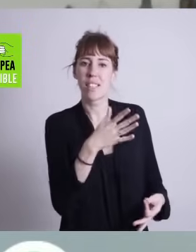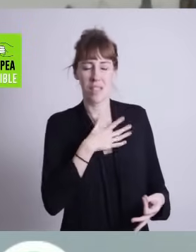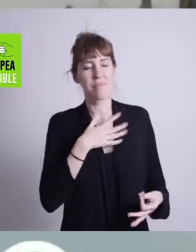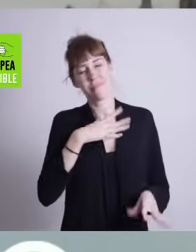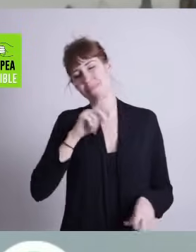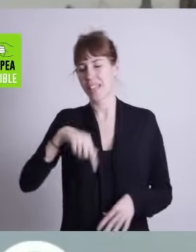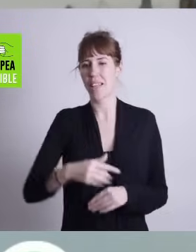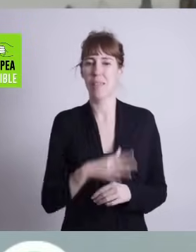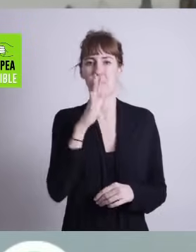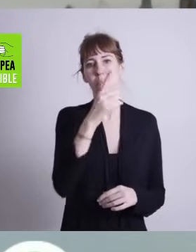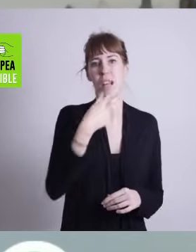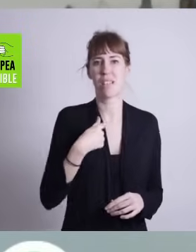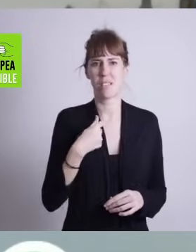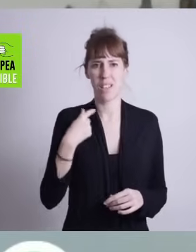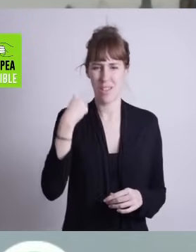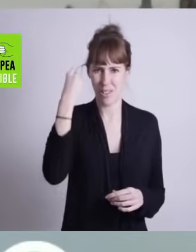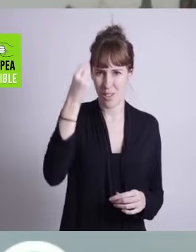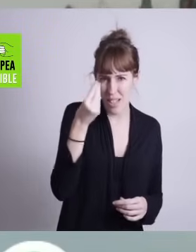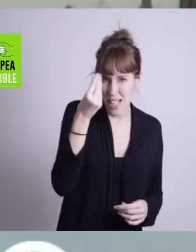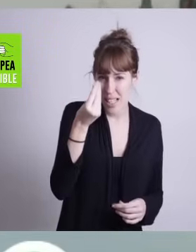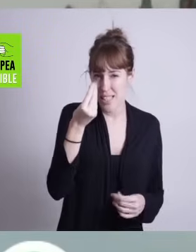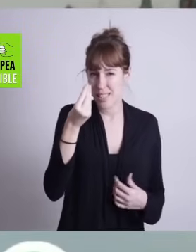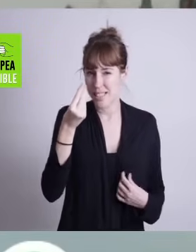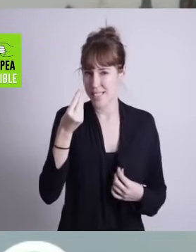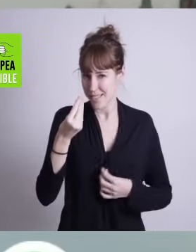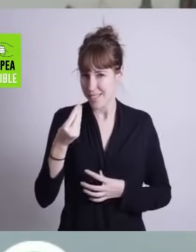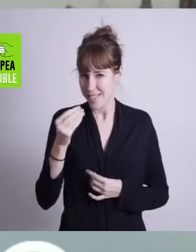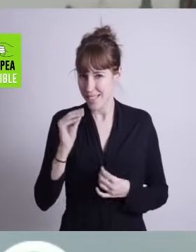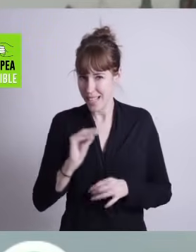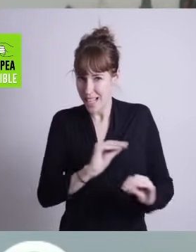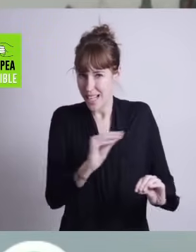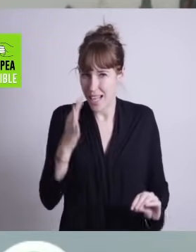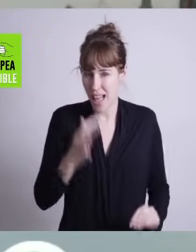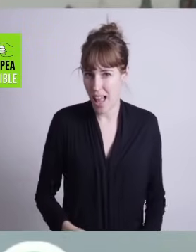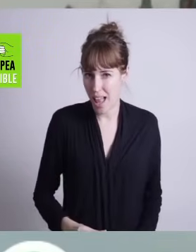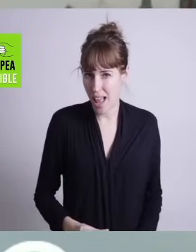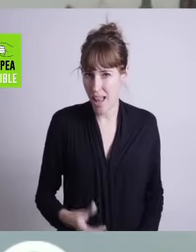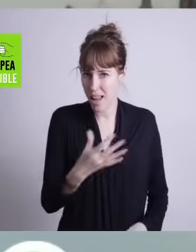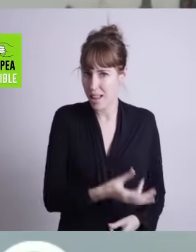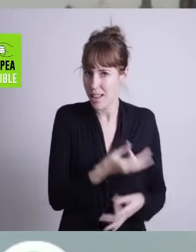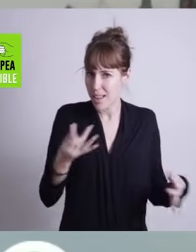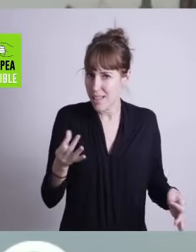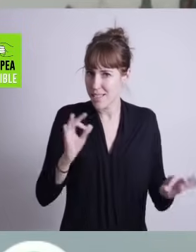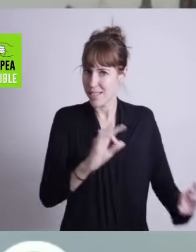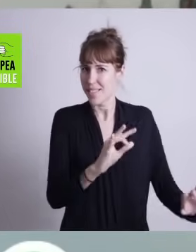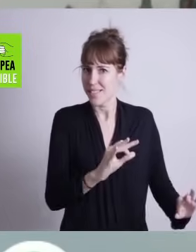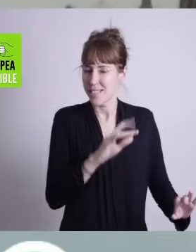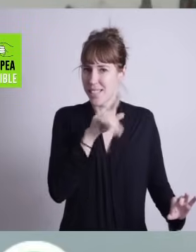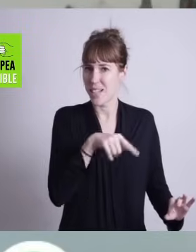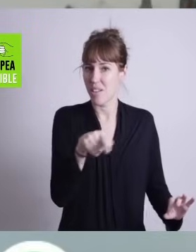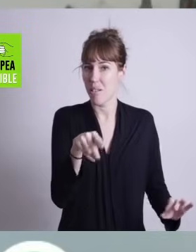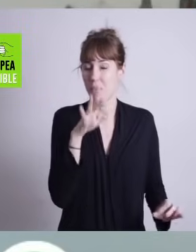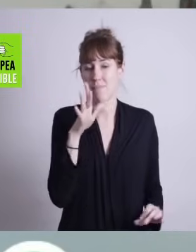lo crees? ¿Lo sientes tú y yo? ¿Actuas en consecuencia? Es que si nos ha sido no sirve de nada.